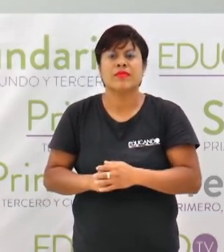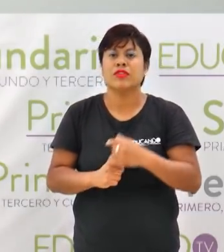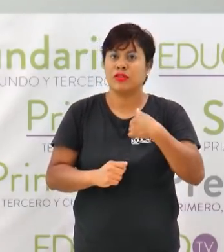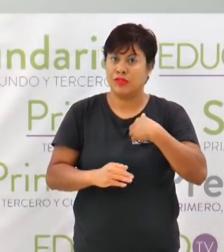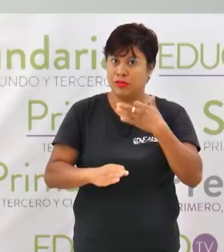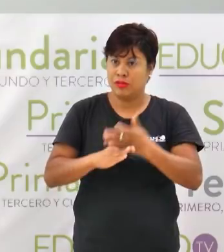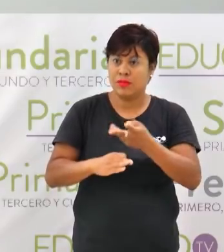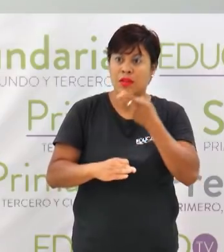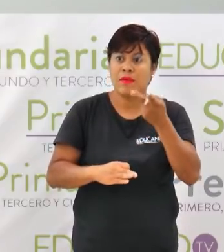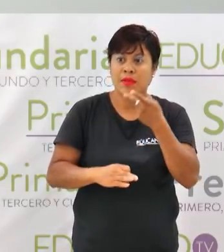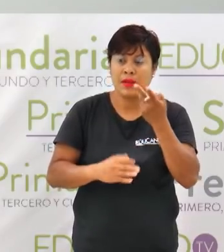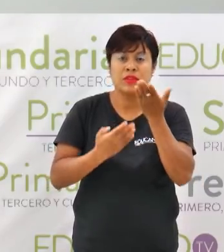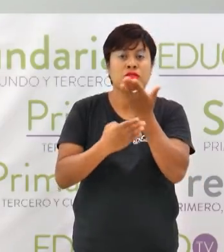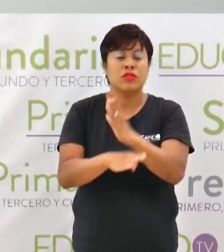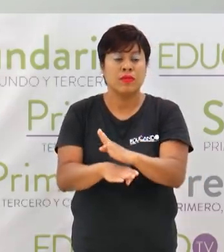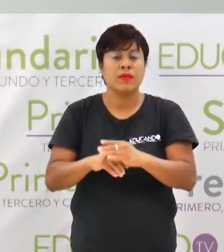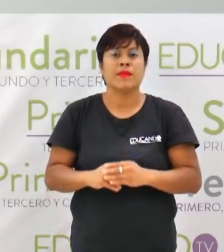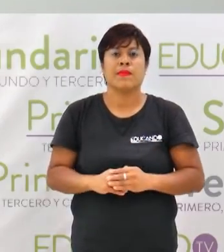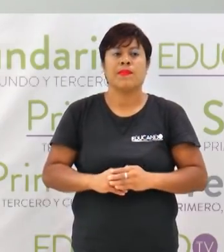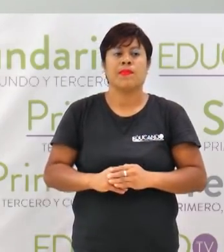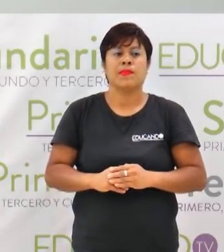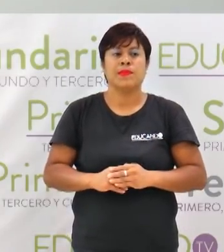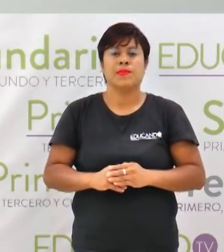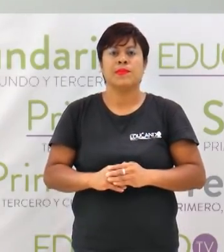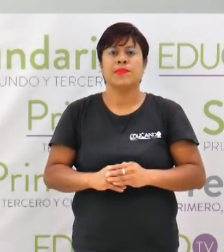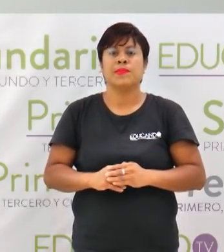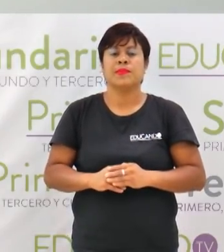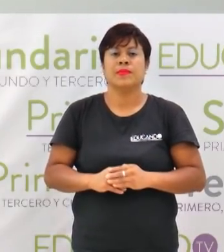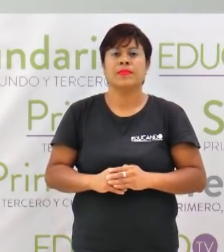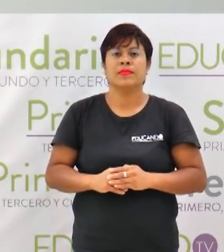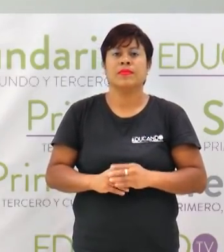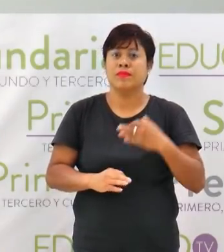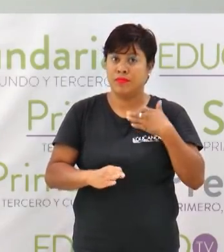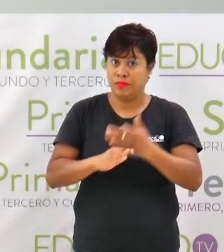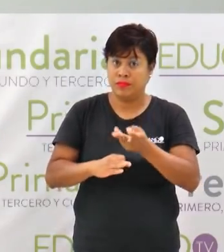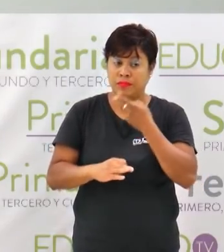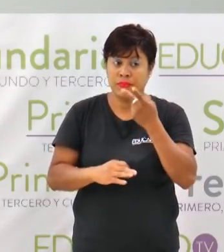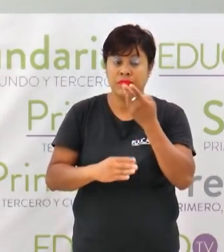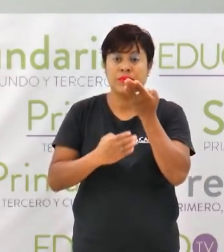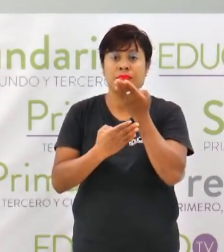a hablar acerca de los